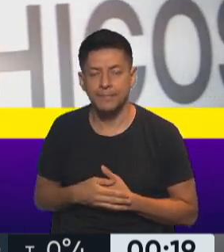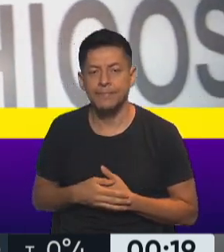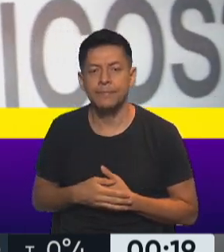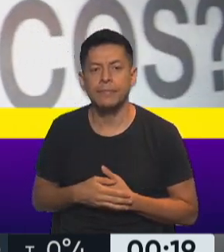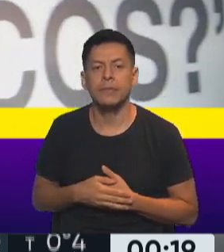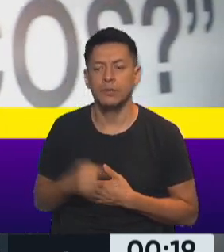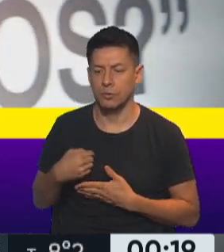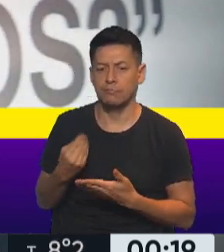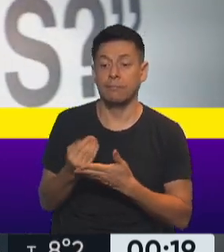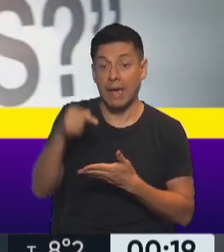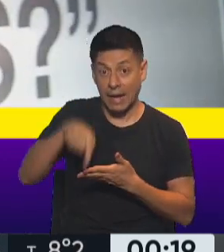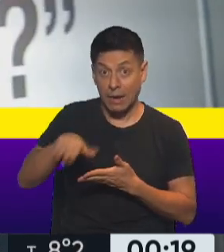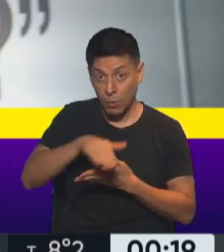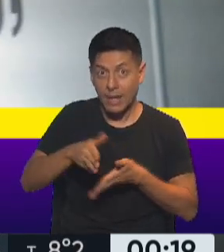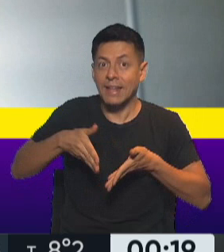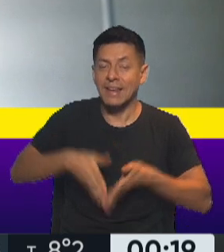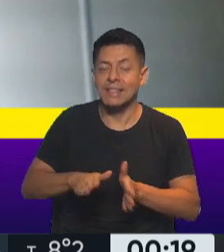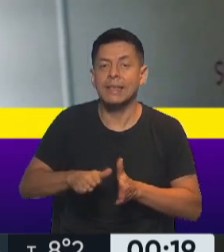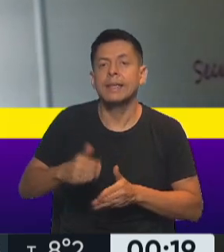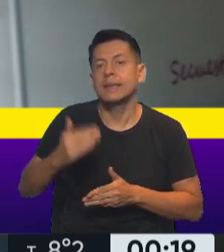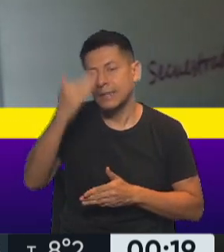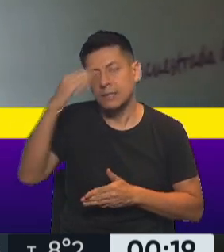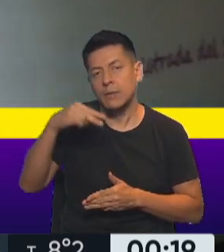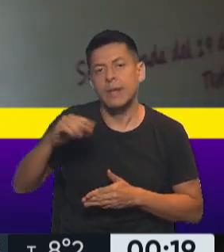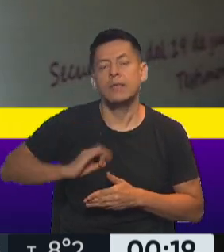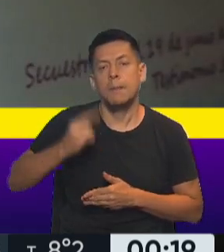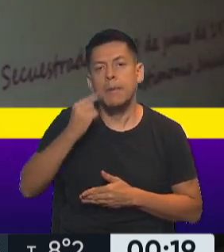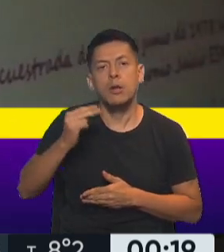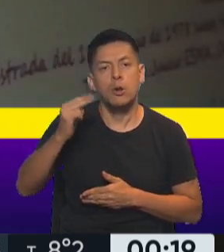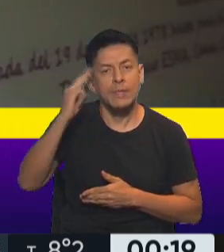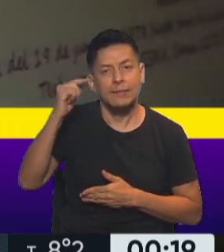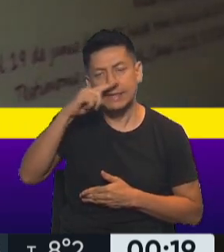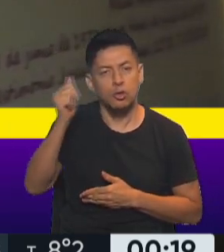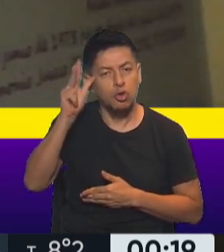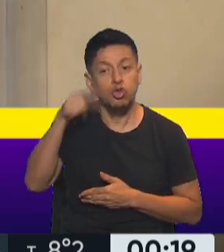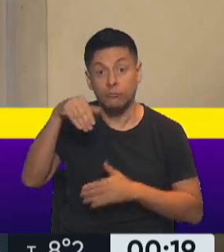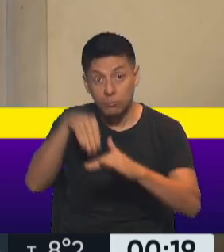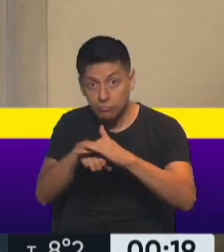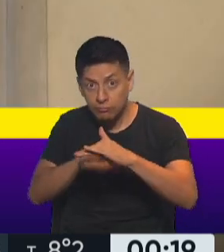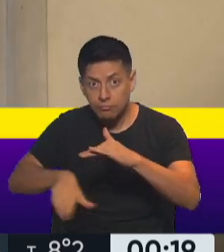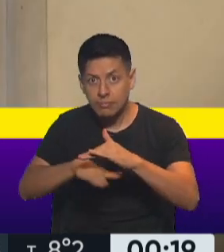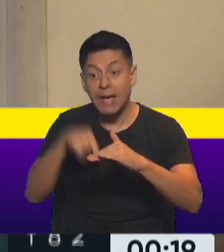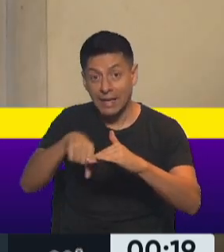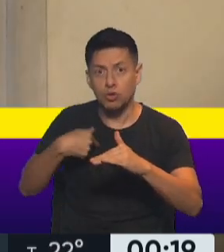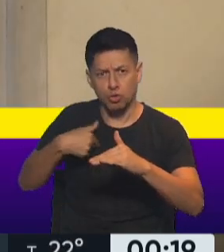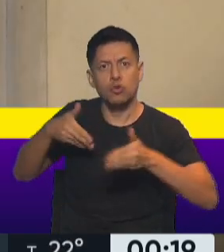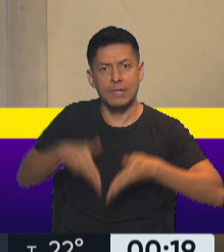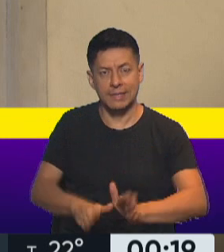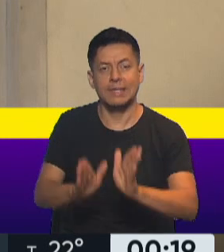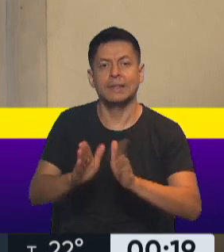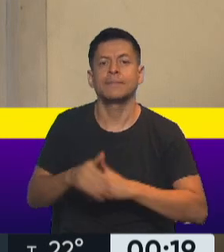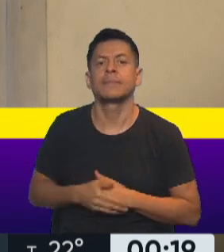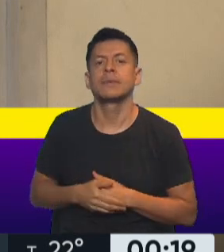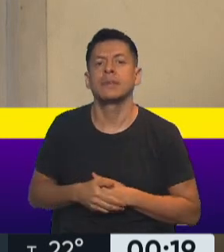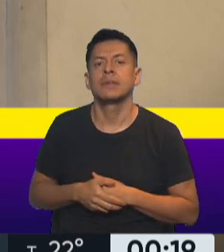porque yo nací en este lugar el 15 de noviembre de 1978, en el sótano. Y aquí fue a donde nos